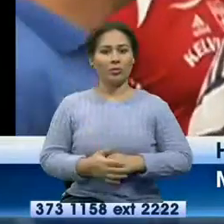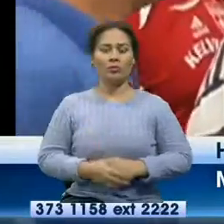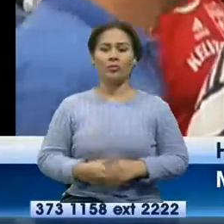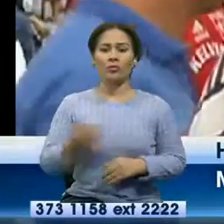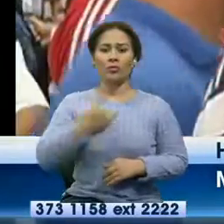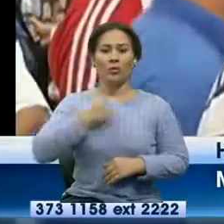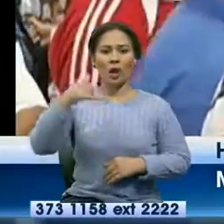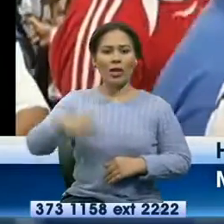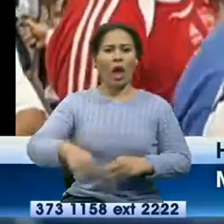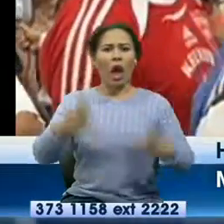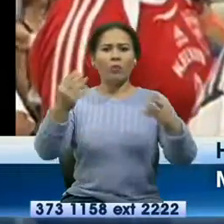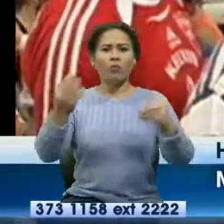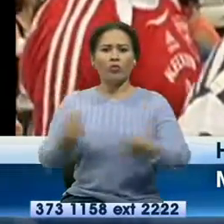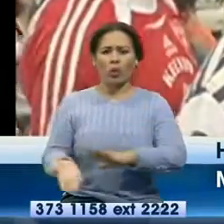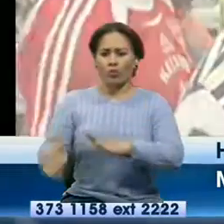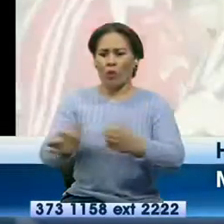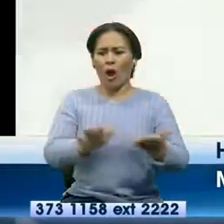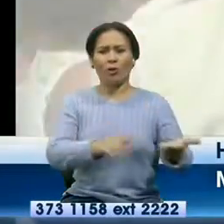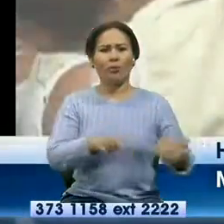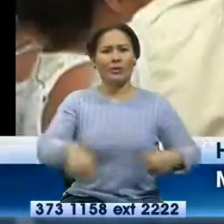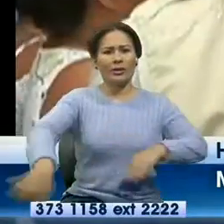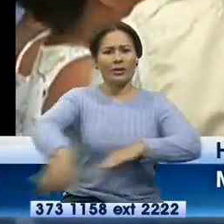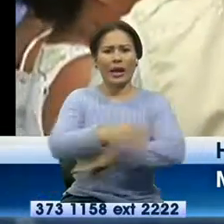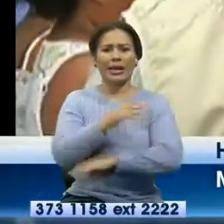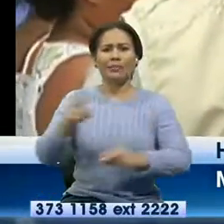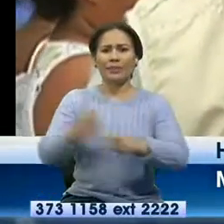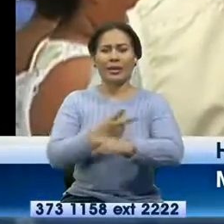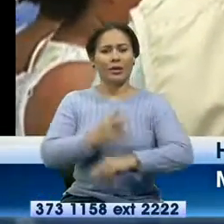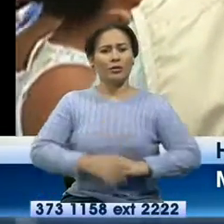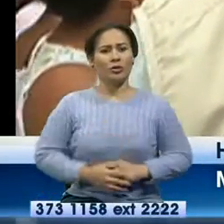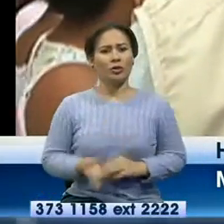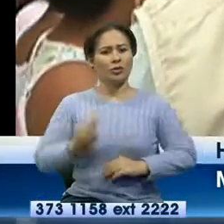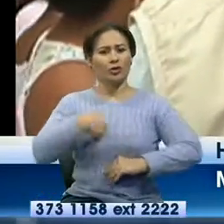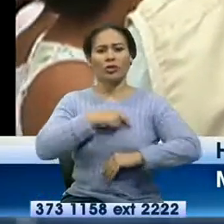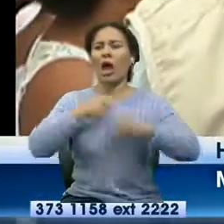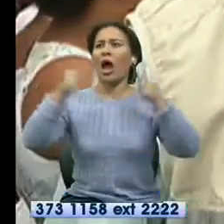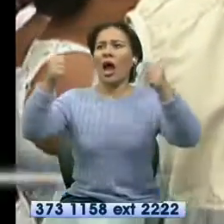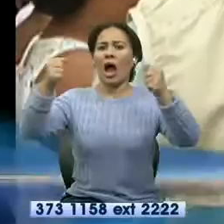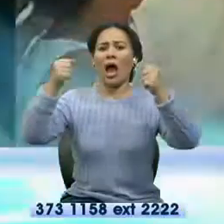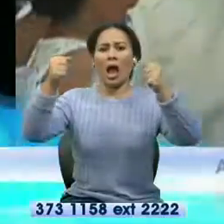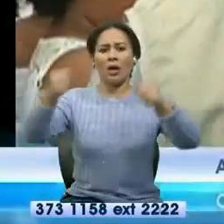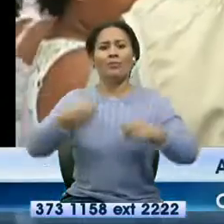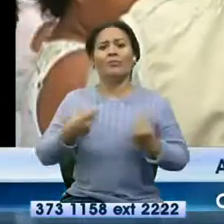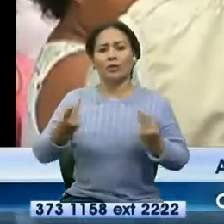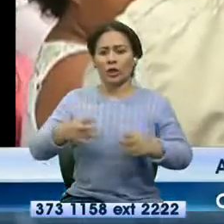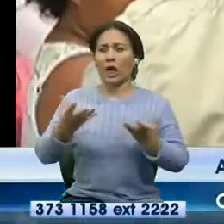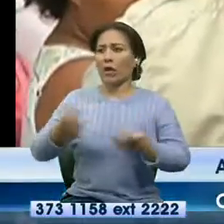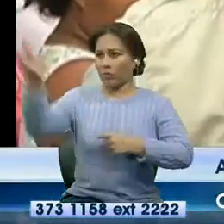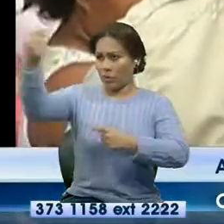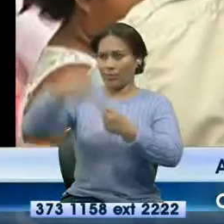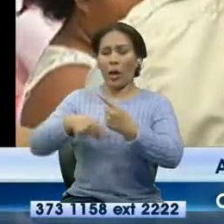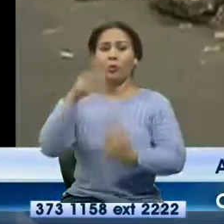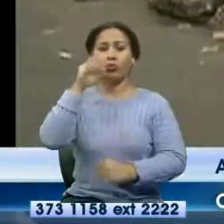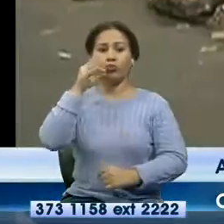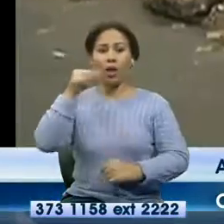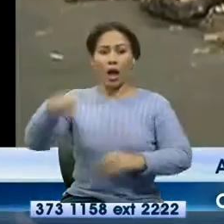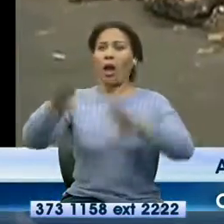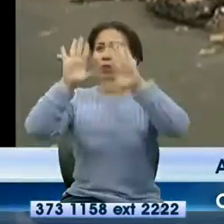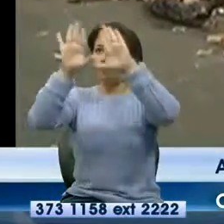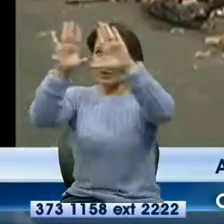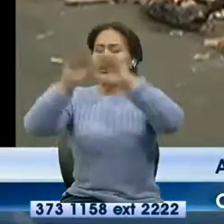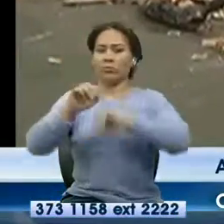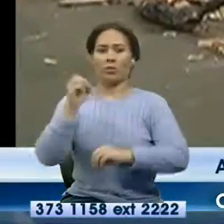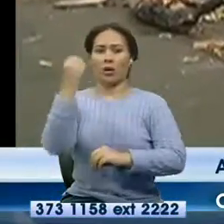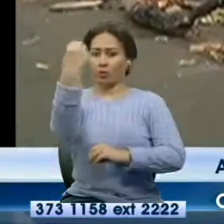viendo 40 muertos que ha habido aquí en esta perimetral. Bueno, en este caso, pues a nivel de la CTE están pidiendo que haya más señaléticas en esta situación y